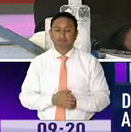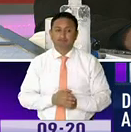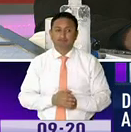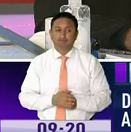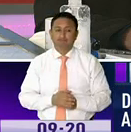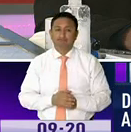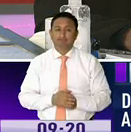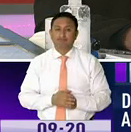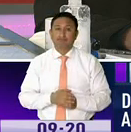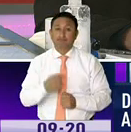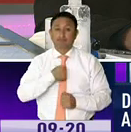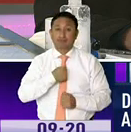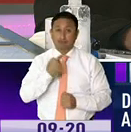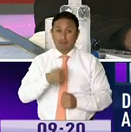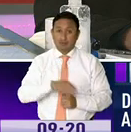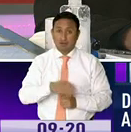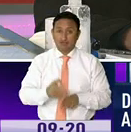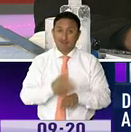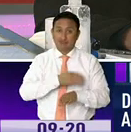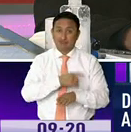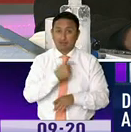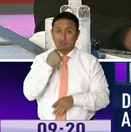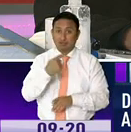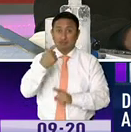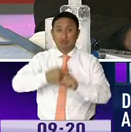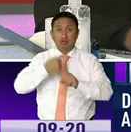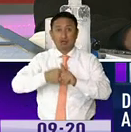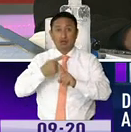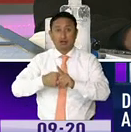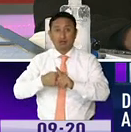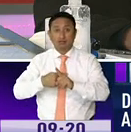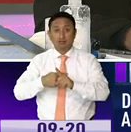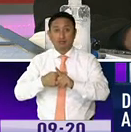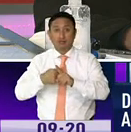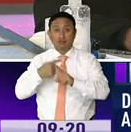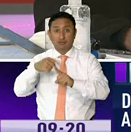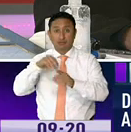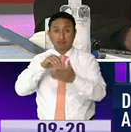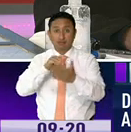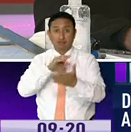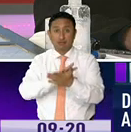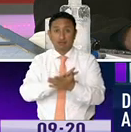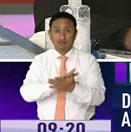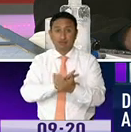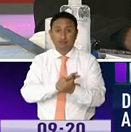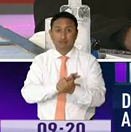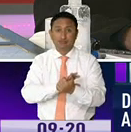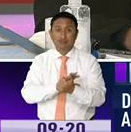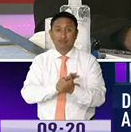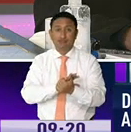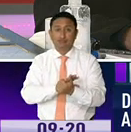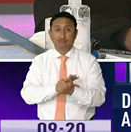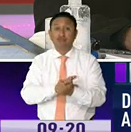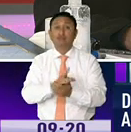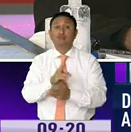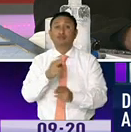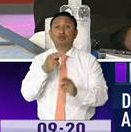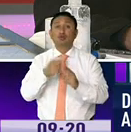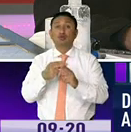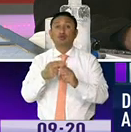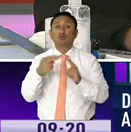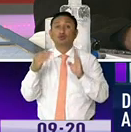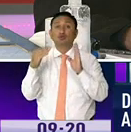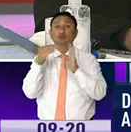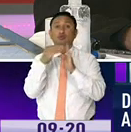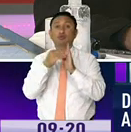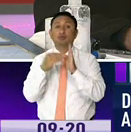que nosotros hemos estado definiendo ya en los mercados y se ha implementado es la lista de precios. La